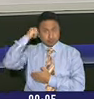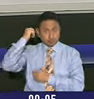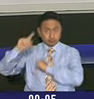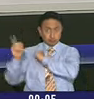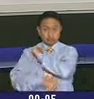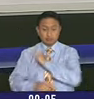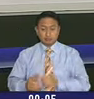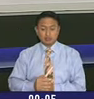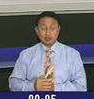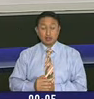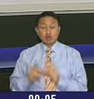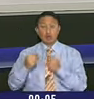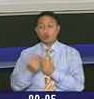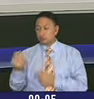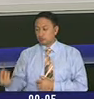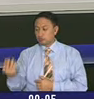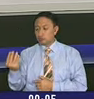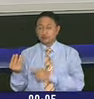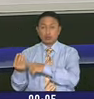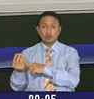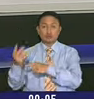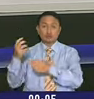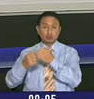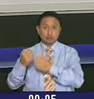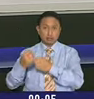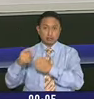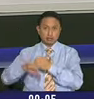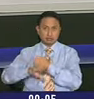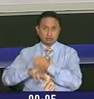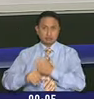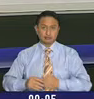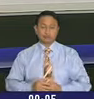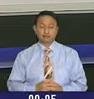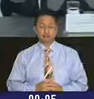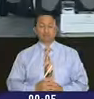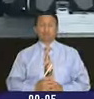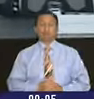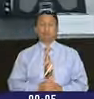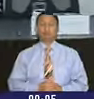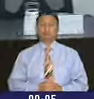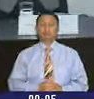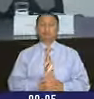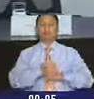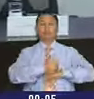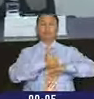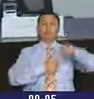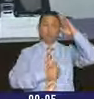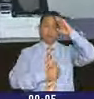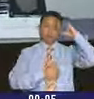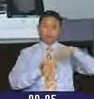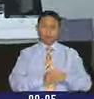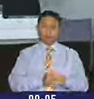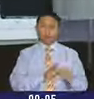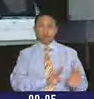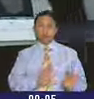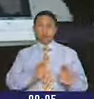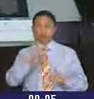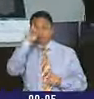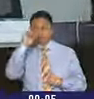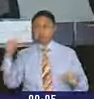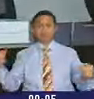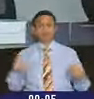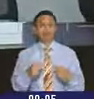un porcentaje mínimo por estar implicados en actos delictivos. La alta cúpula policial salió a expresar su desacuerdo con